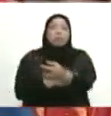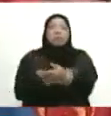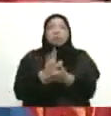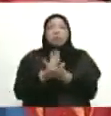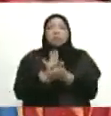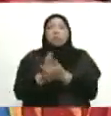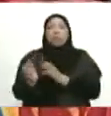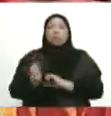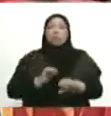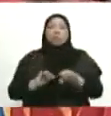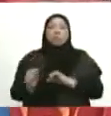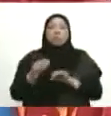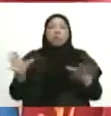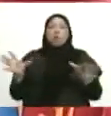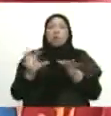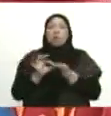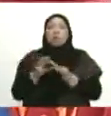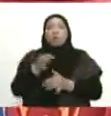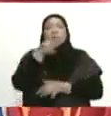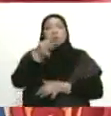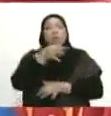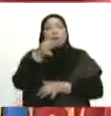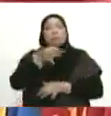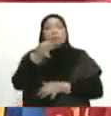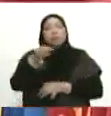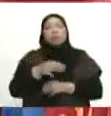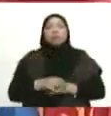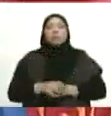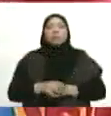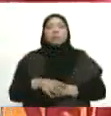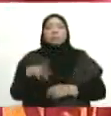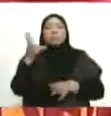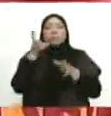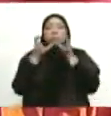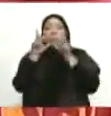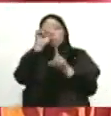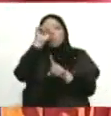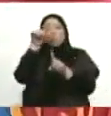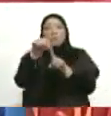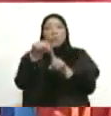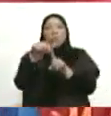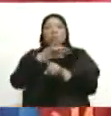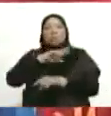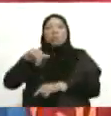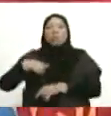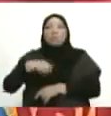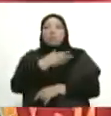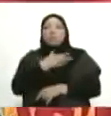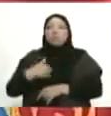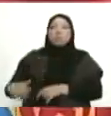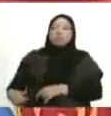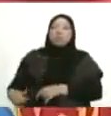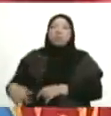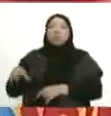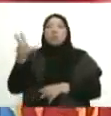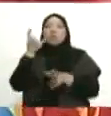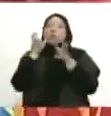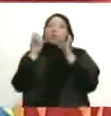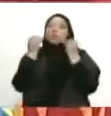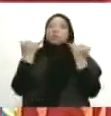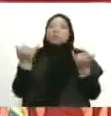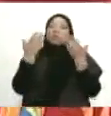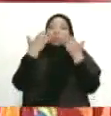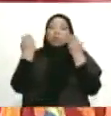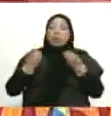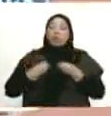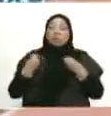mantengámonos movilizados, unidos siempre, escuchando las orientaciones que nos da nuestro presidente, escuchando las orientaciones que